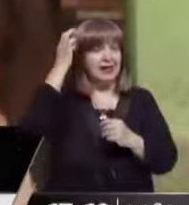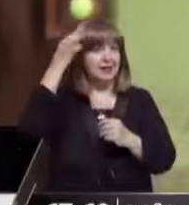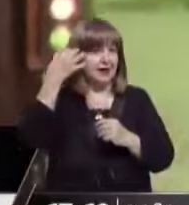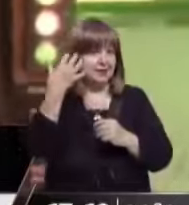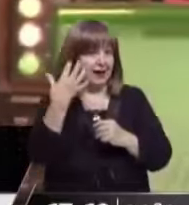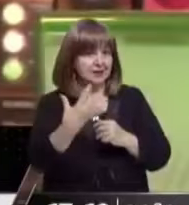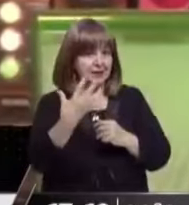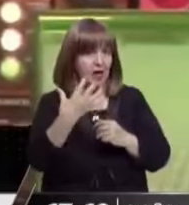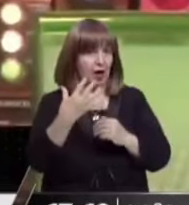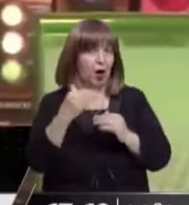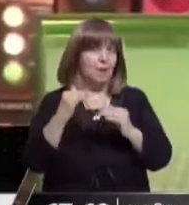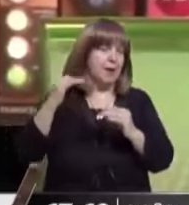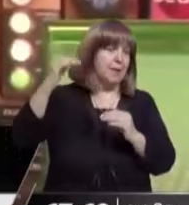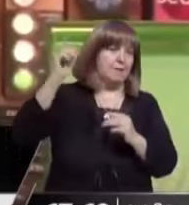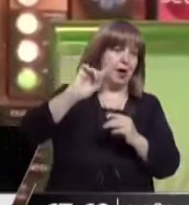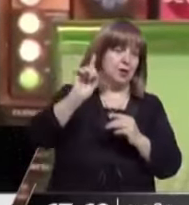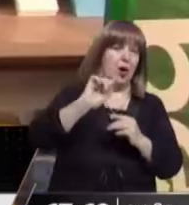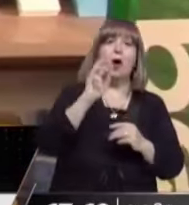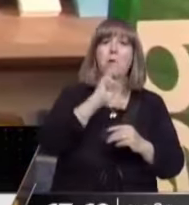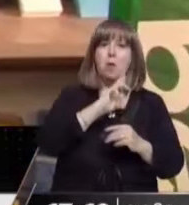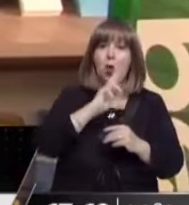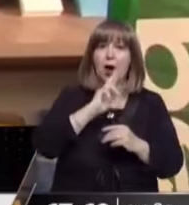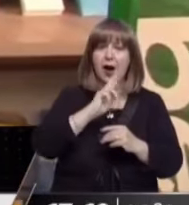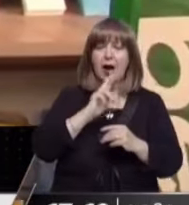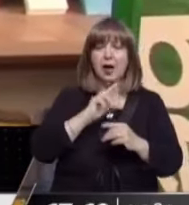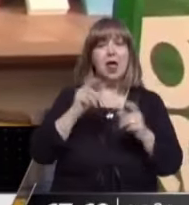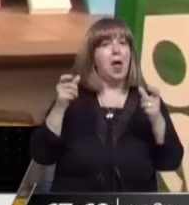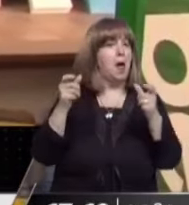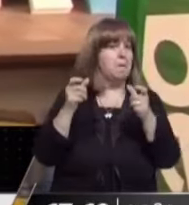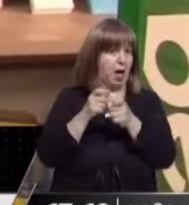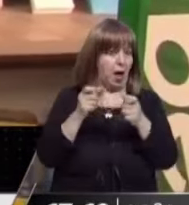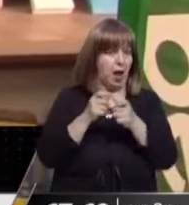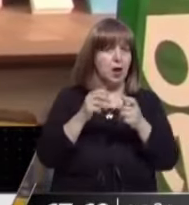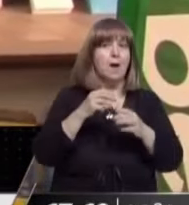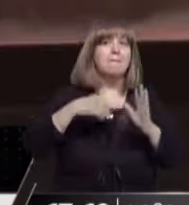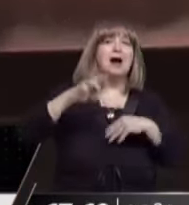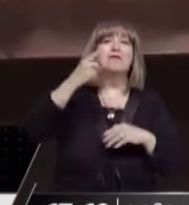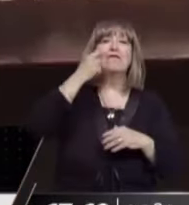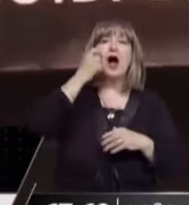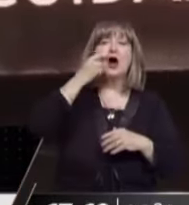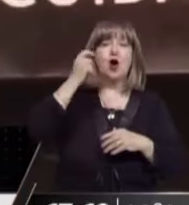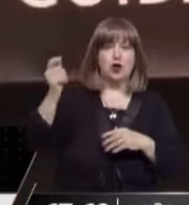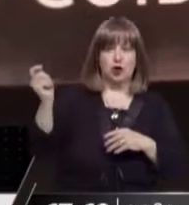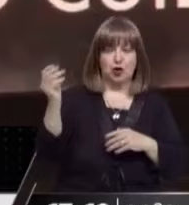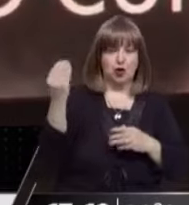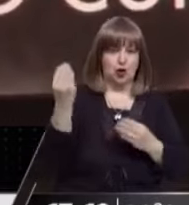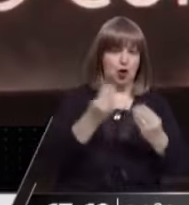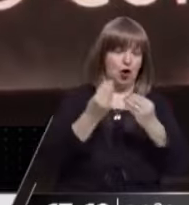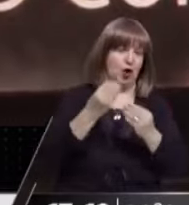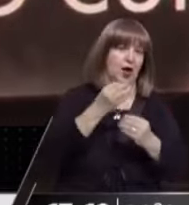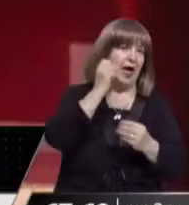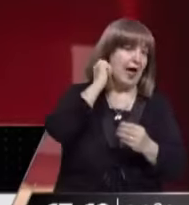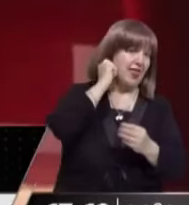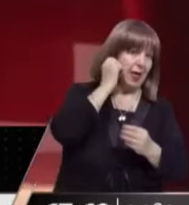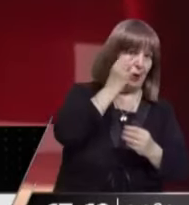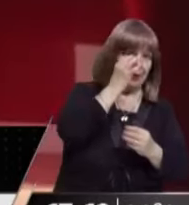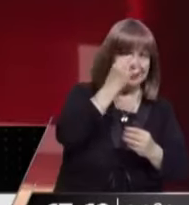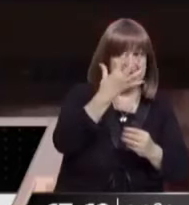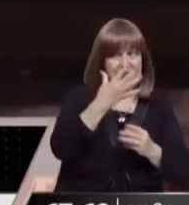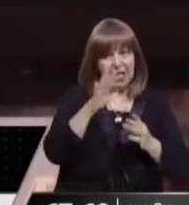pero no más de eso. Sí, hay mujeres que compran, pero son las menos. Generalmente es más el hombre el que entra y compra, entre 25 o 30